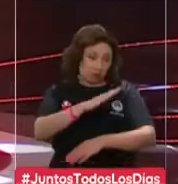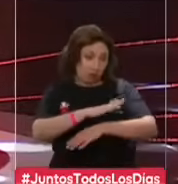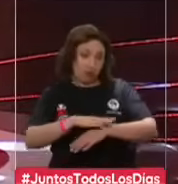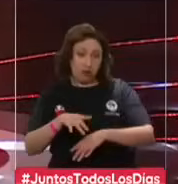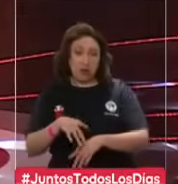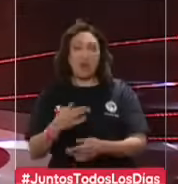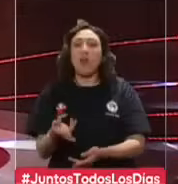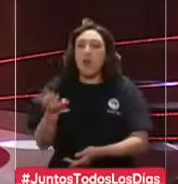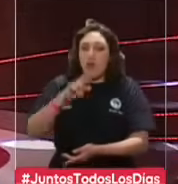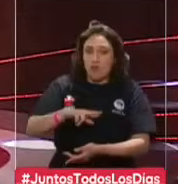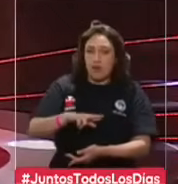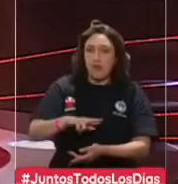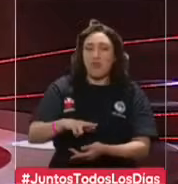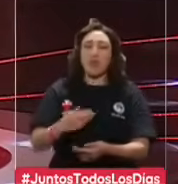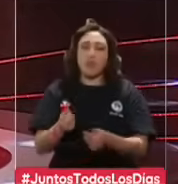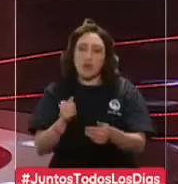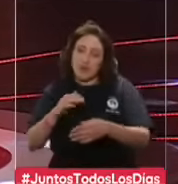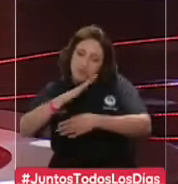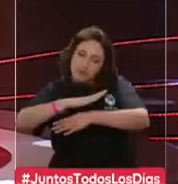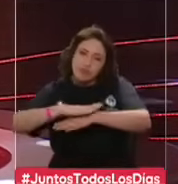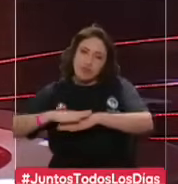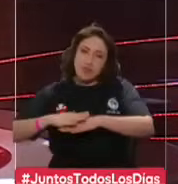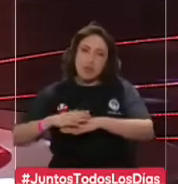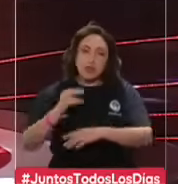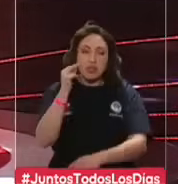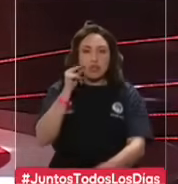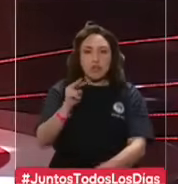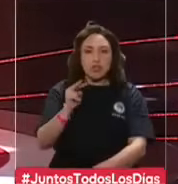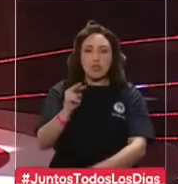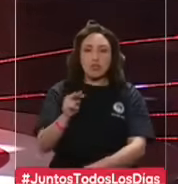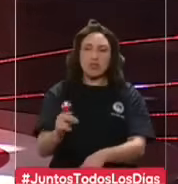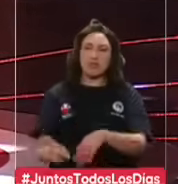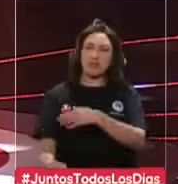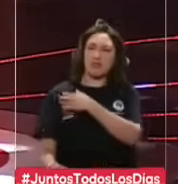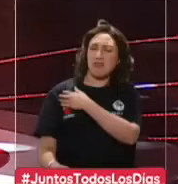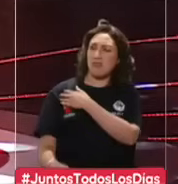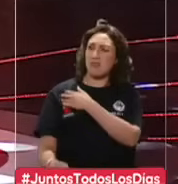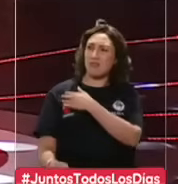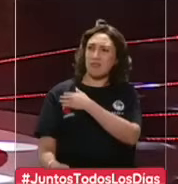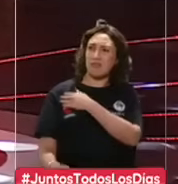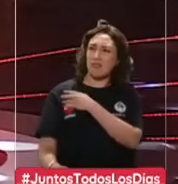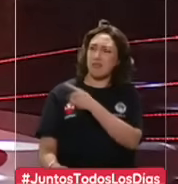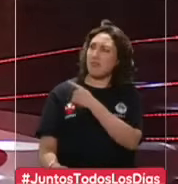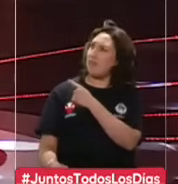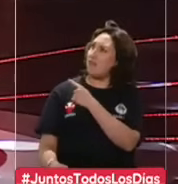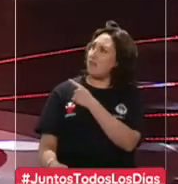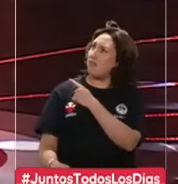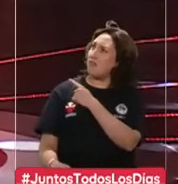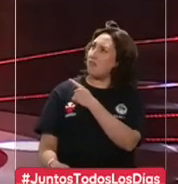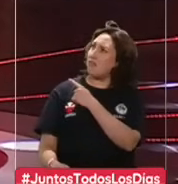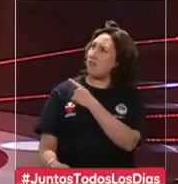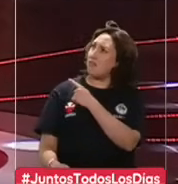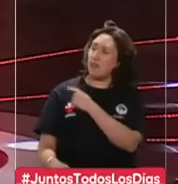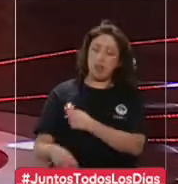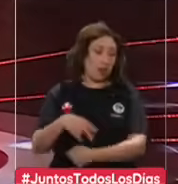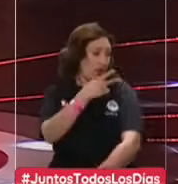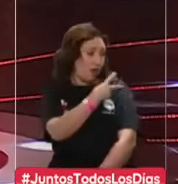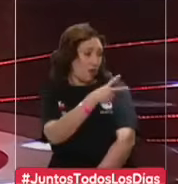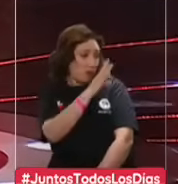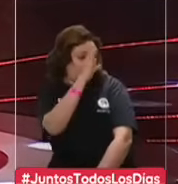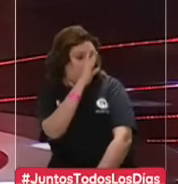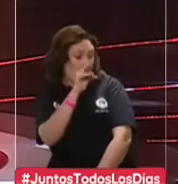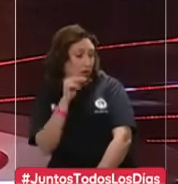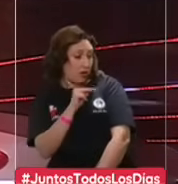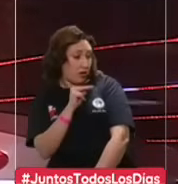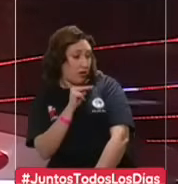me vuelvo a agachar, bueno, le vuelvo a hacer cariño. Y de repente siento que me hacen así. Y era la dueña del perro. Y me dice, hola, mi amor,